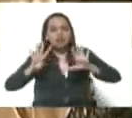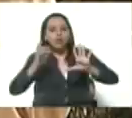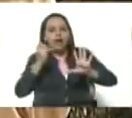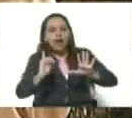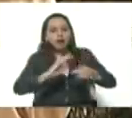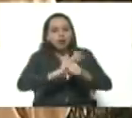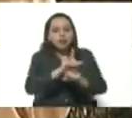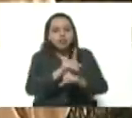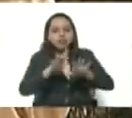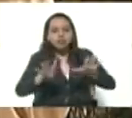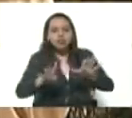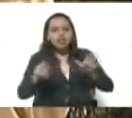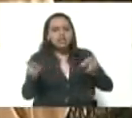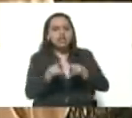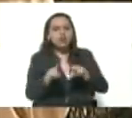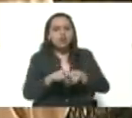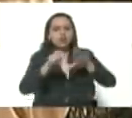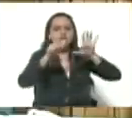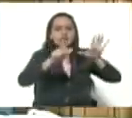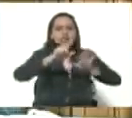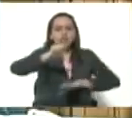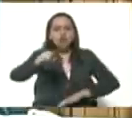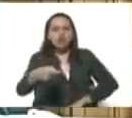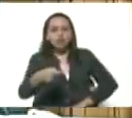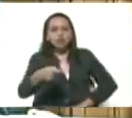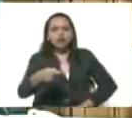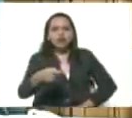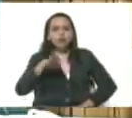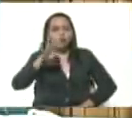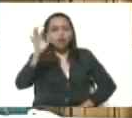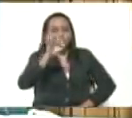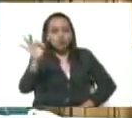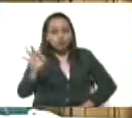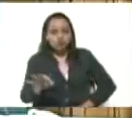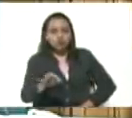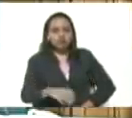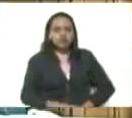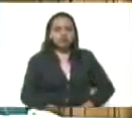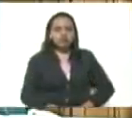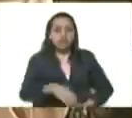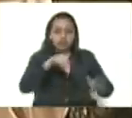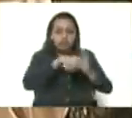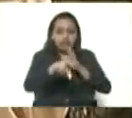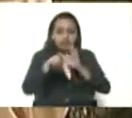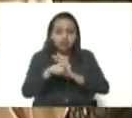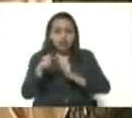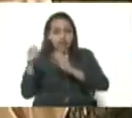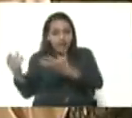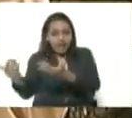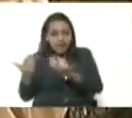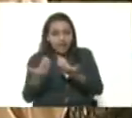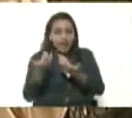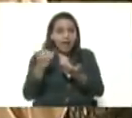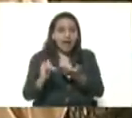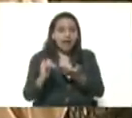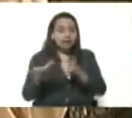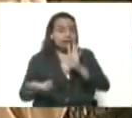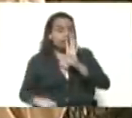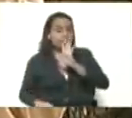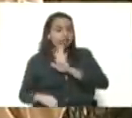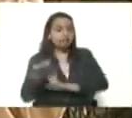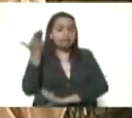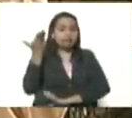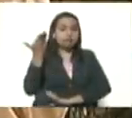es casi 6,4%. El 6% de los ingresados. Eso de entrada reporta un